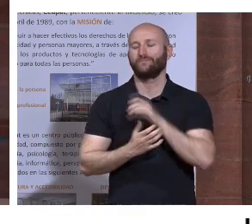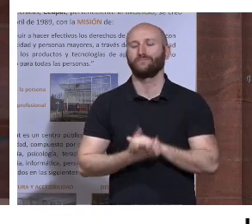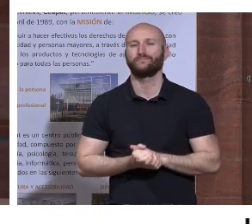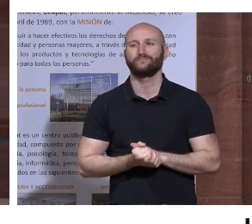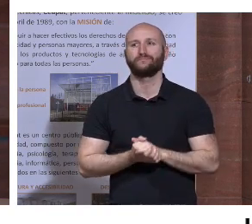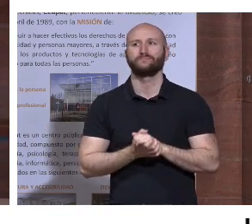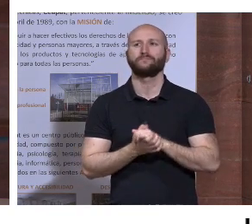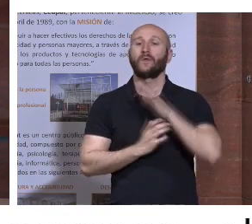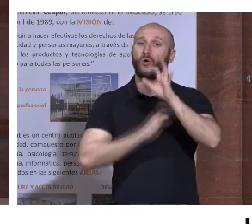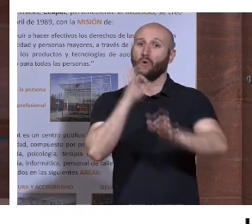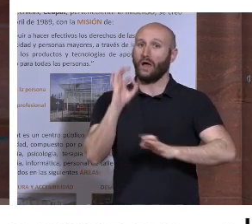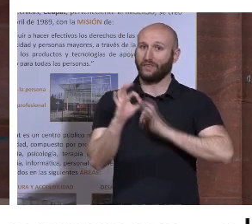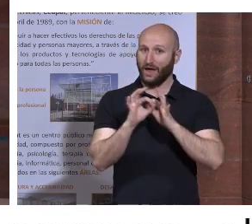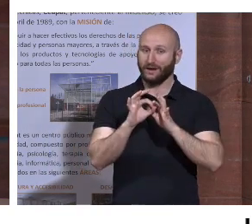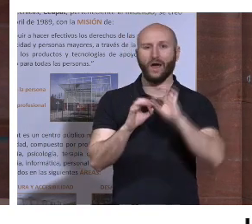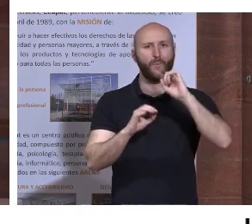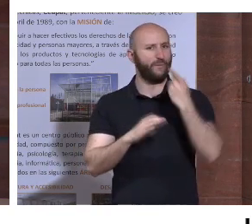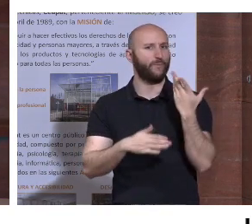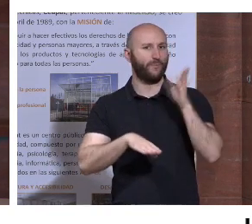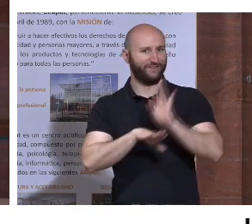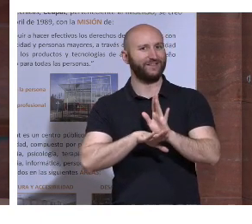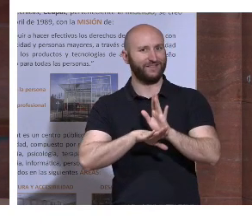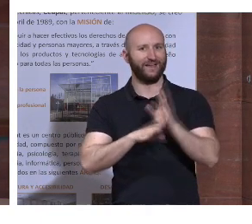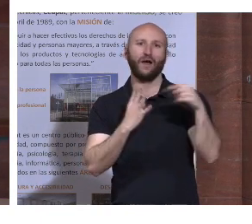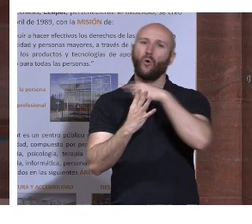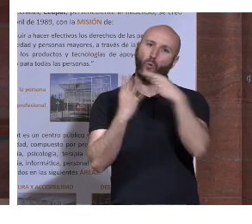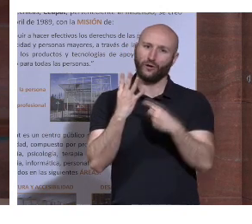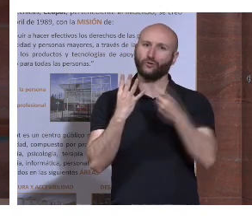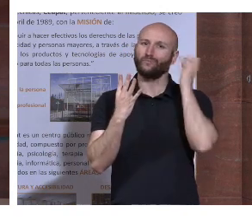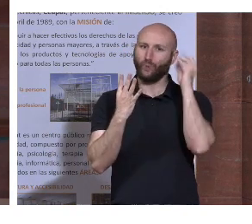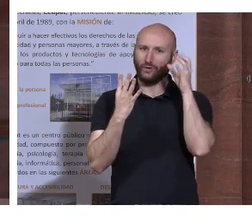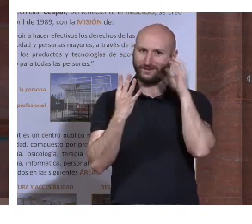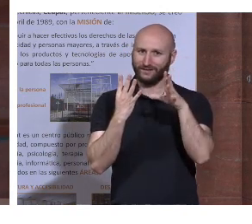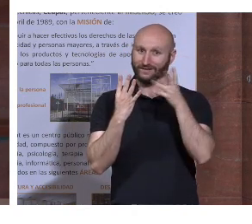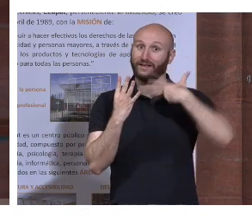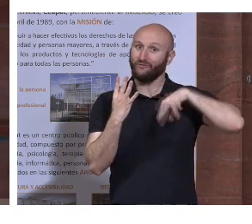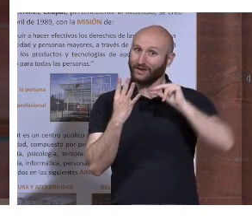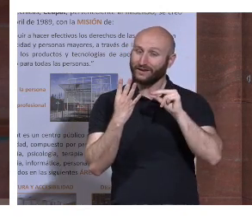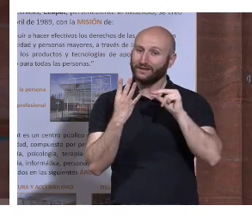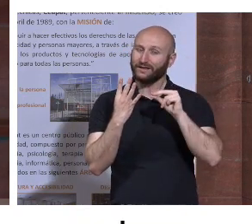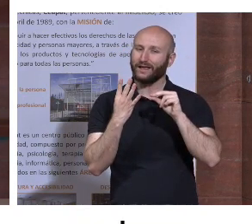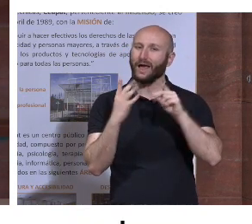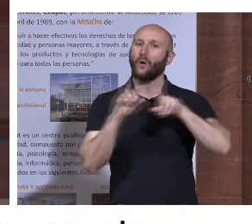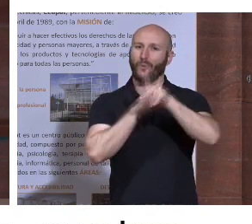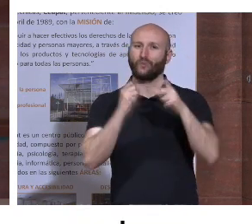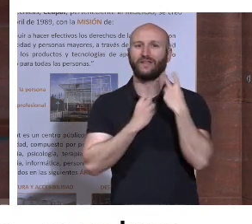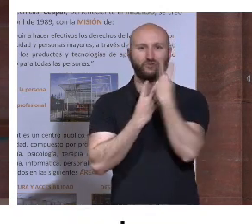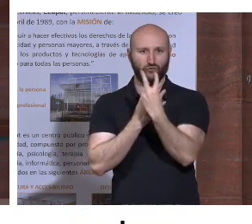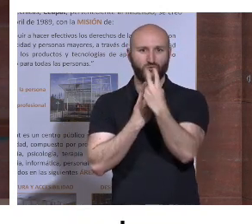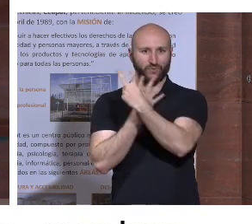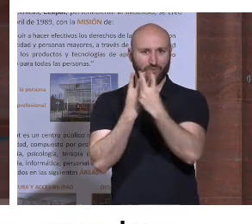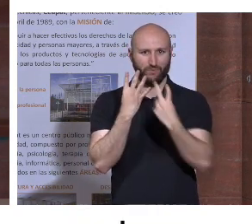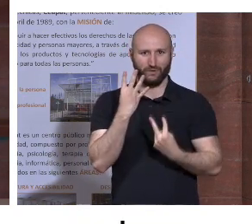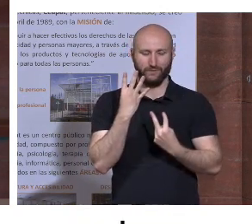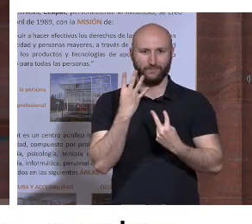vamos a organizar, primero las voy a presentar a las cuatro ponentes y luego les voy a hacer dos preguntas. Una